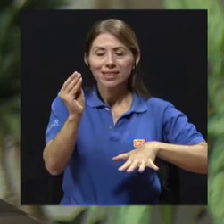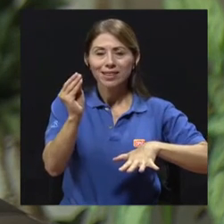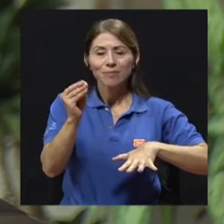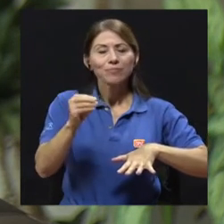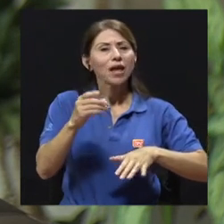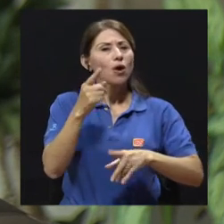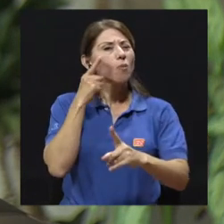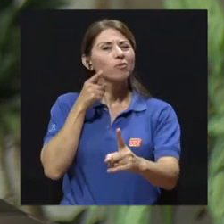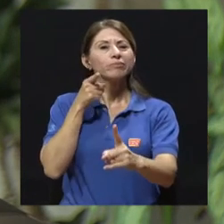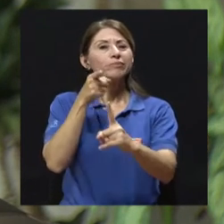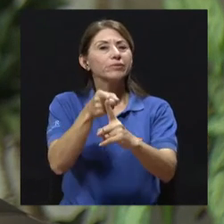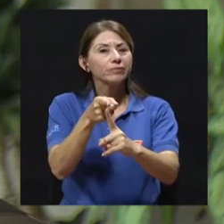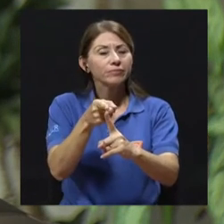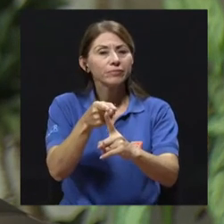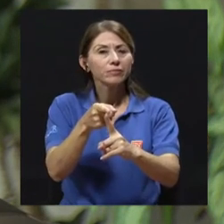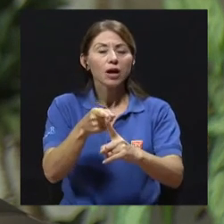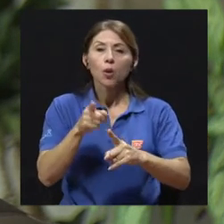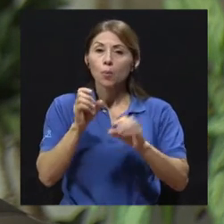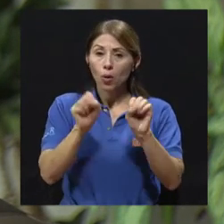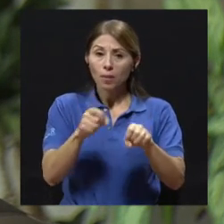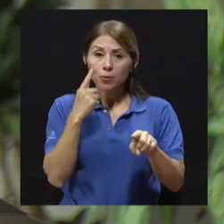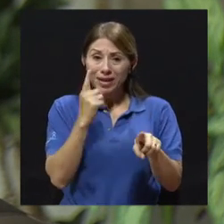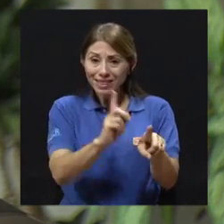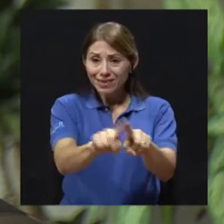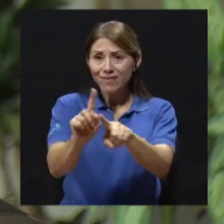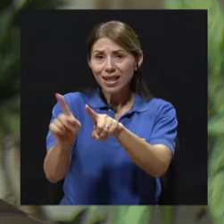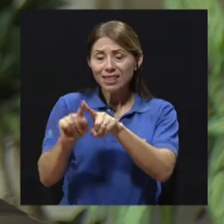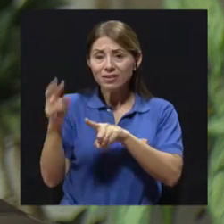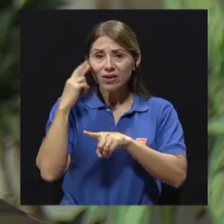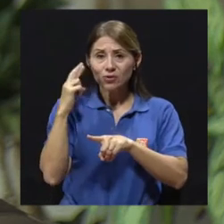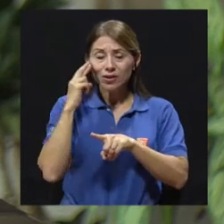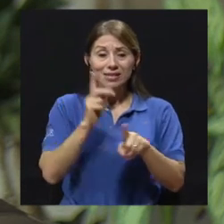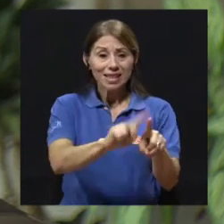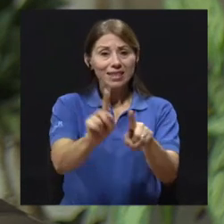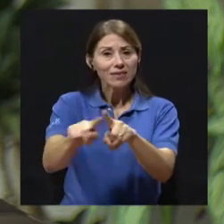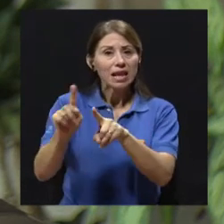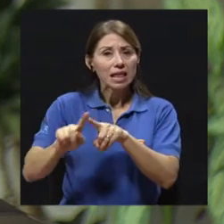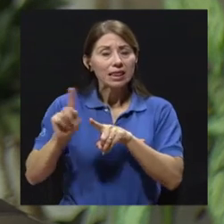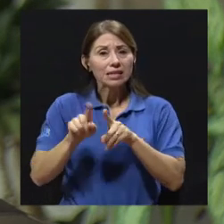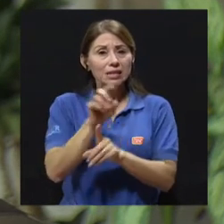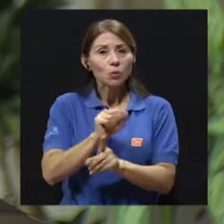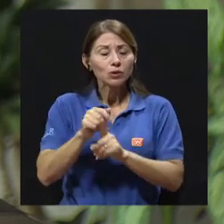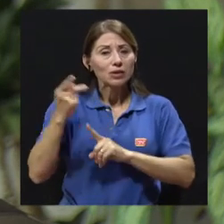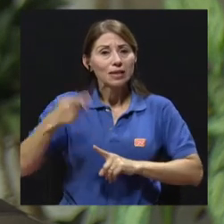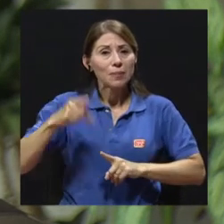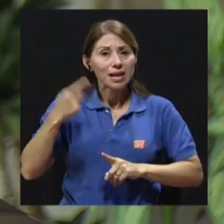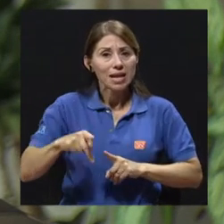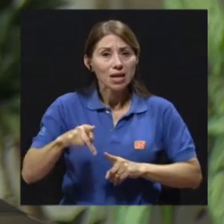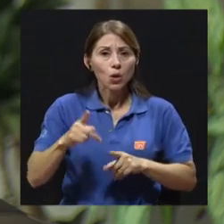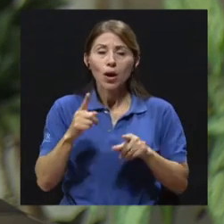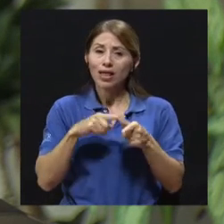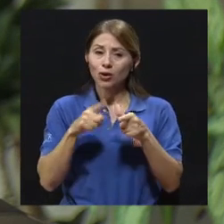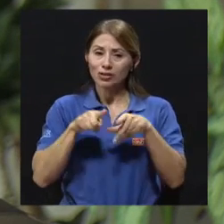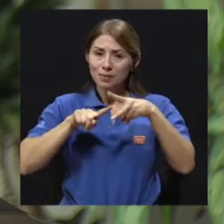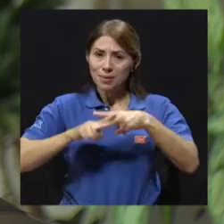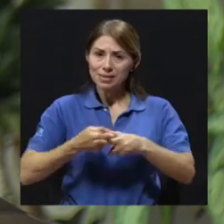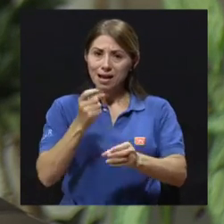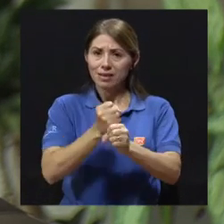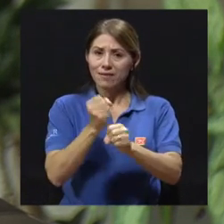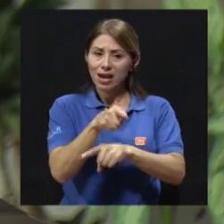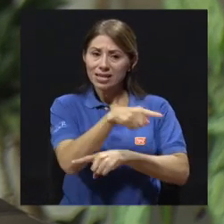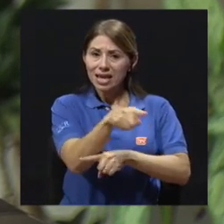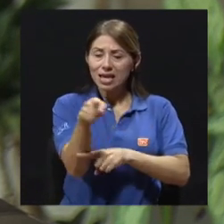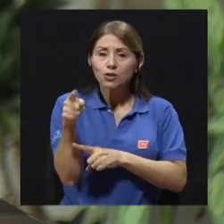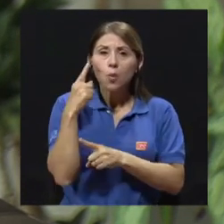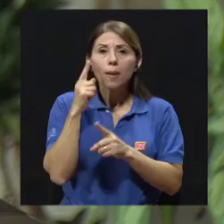pues intervenir en todos esos factores multicausales y esos factores de riesgo y más bien fortalecer los factores de protección, ¿verdad?